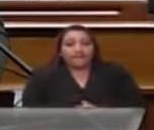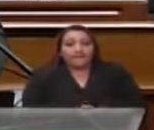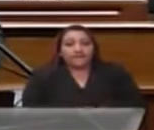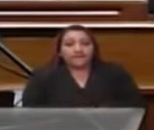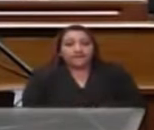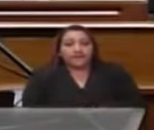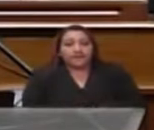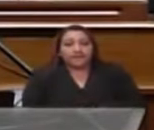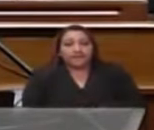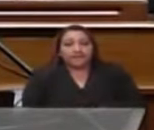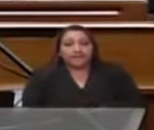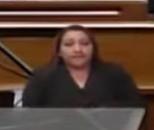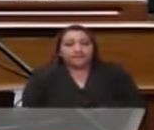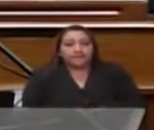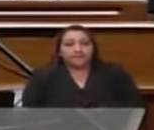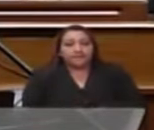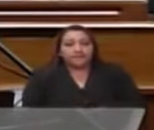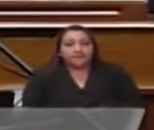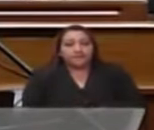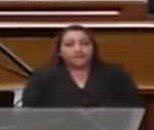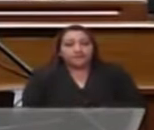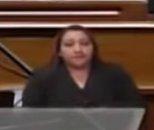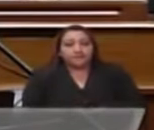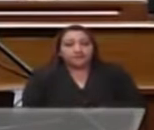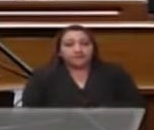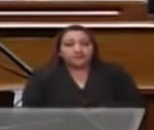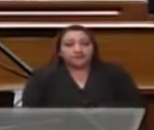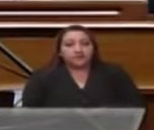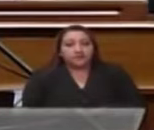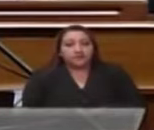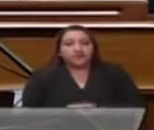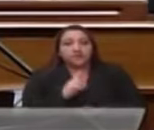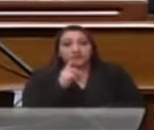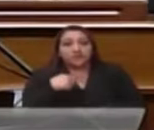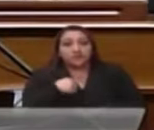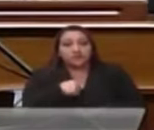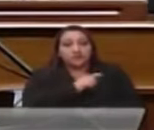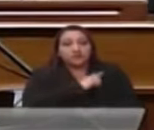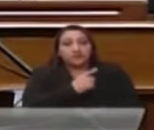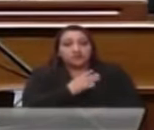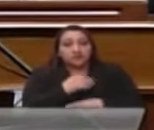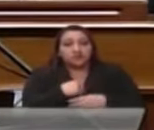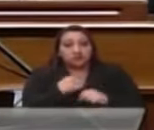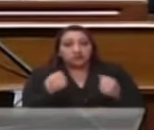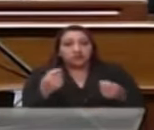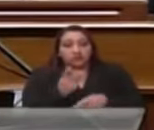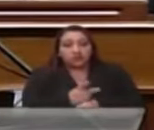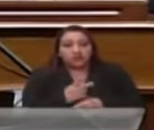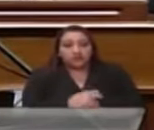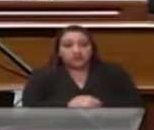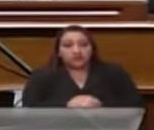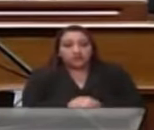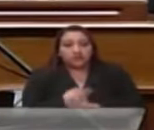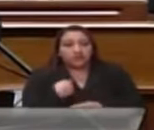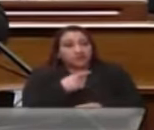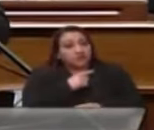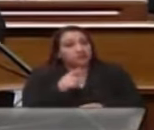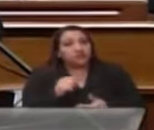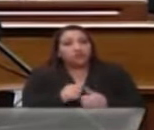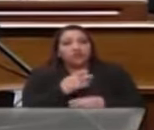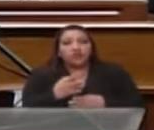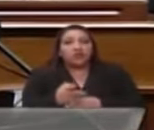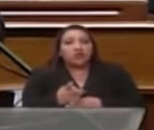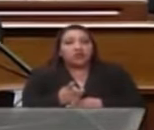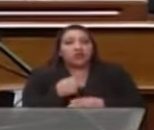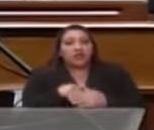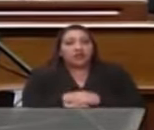incorporan estas nuevas dimensiones de género. Estamos fortaleciendo nuestro sistema de prevención y denuncia de la